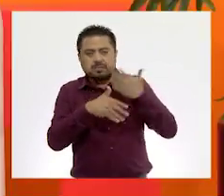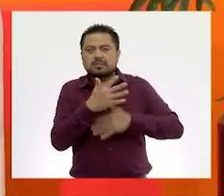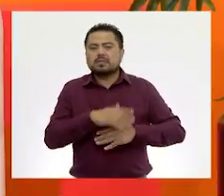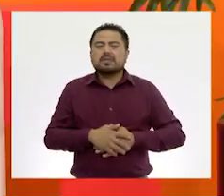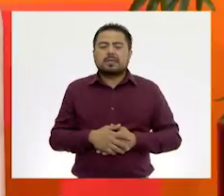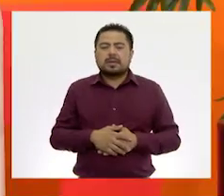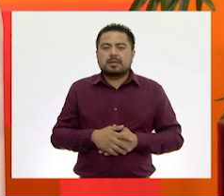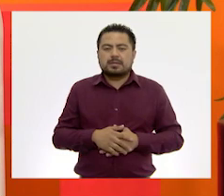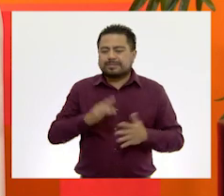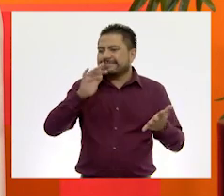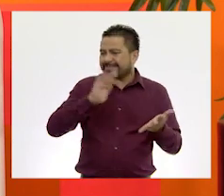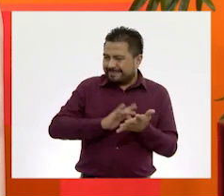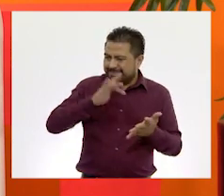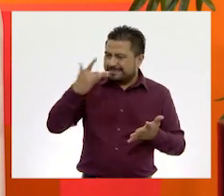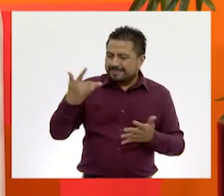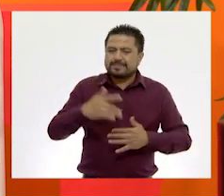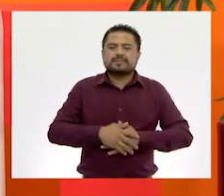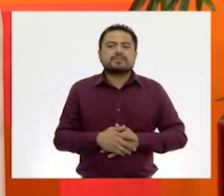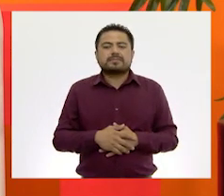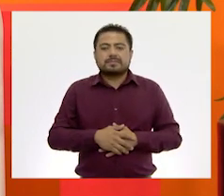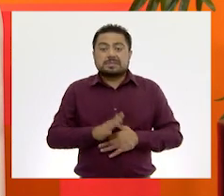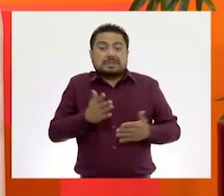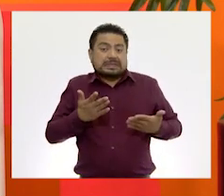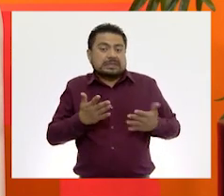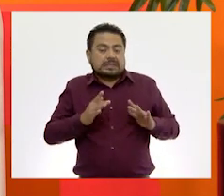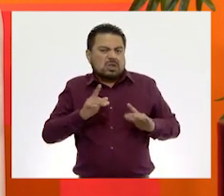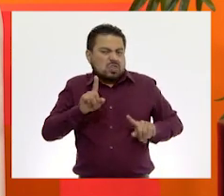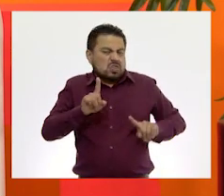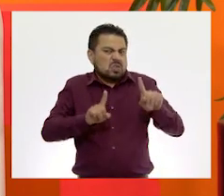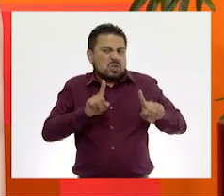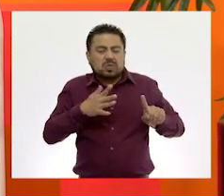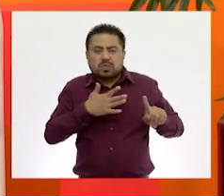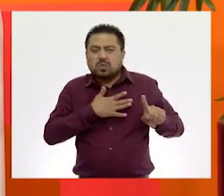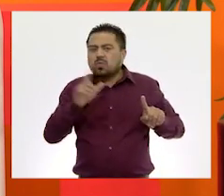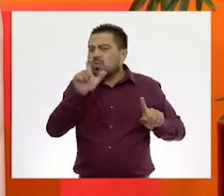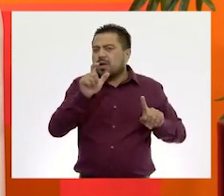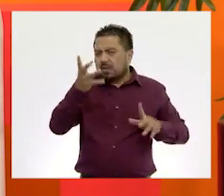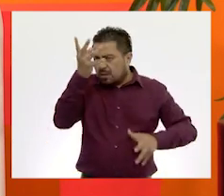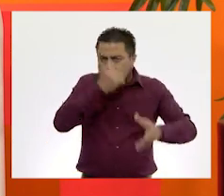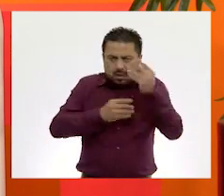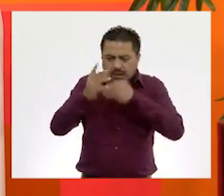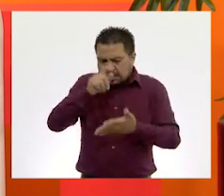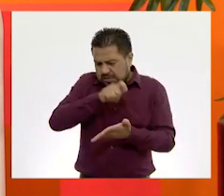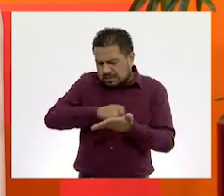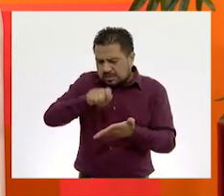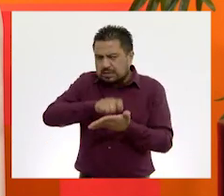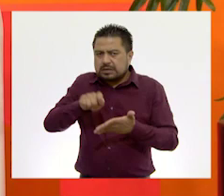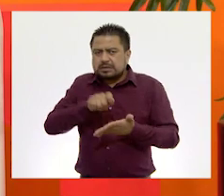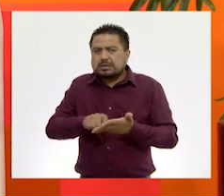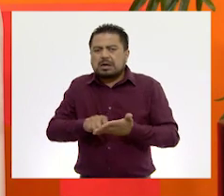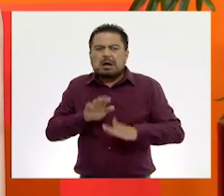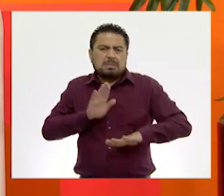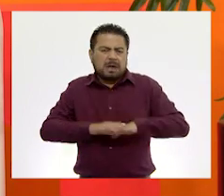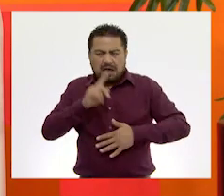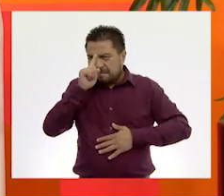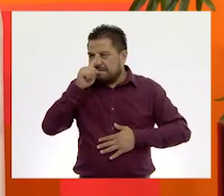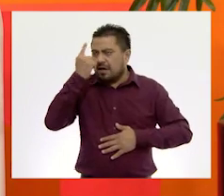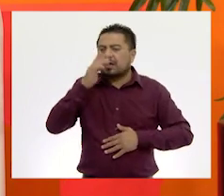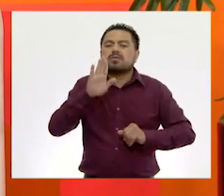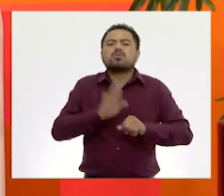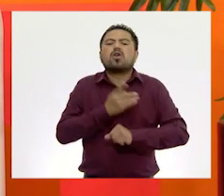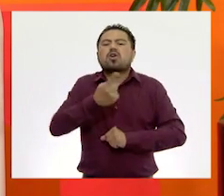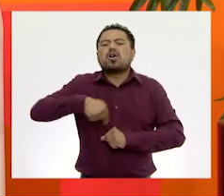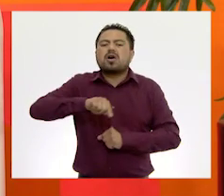Okay. Gracias, Gwendolyn. Me surge una duda. Cuando aprendimos a escribir fue relativamente fácil porque